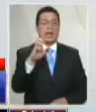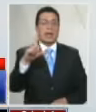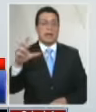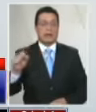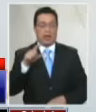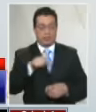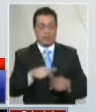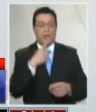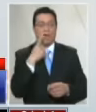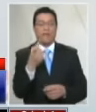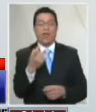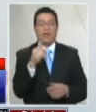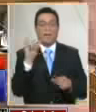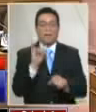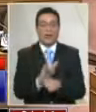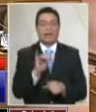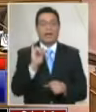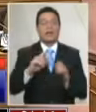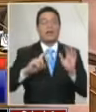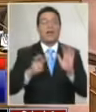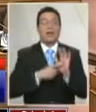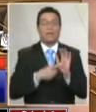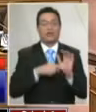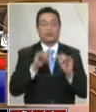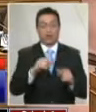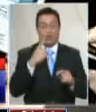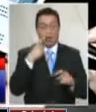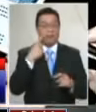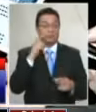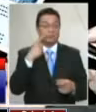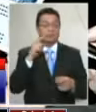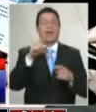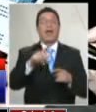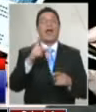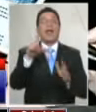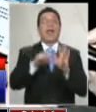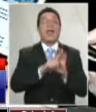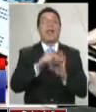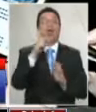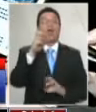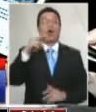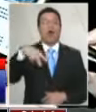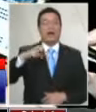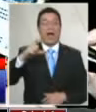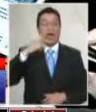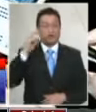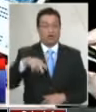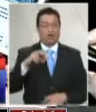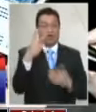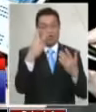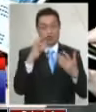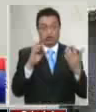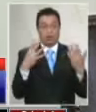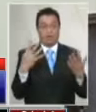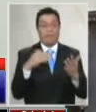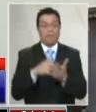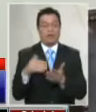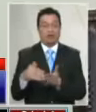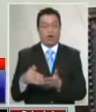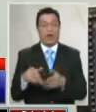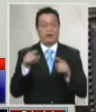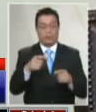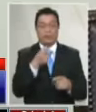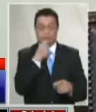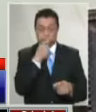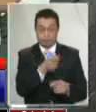boletas falsas y evasión a la ley de donaciones contra el parlamentario del Audi por 209 millones de pesos acción